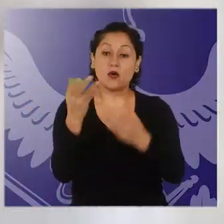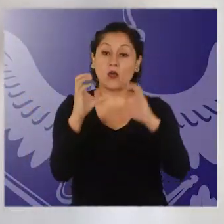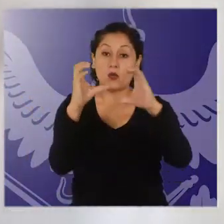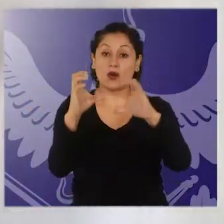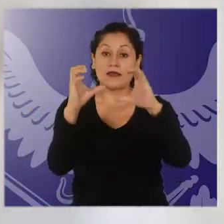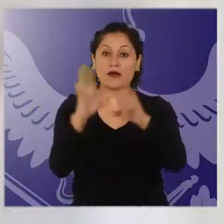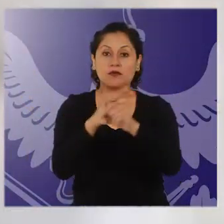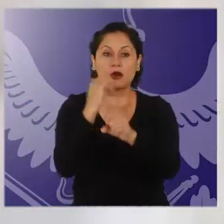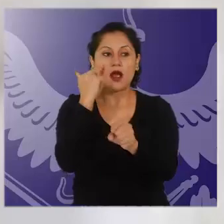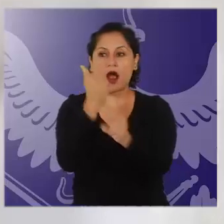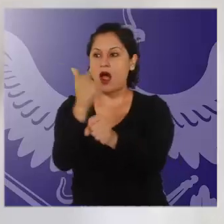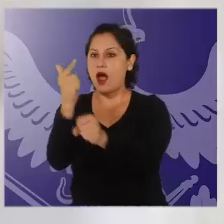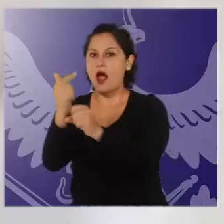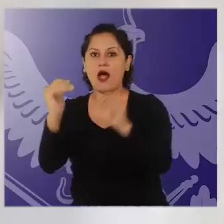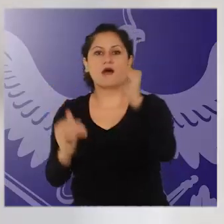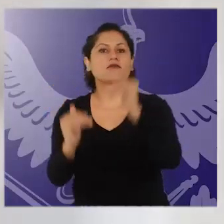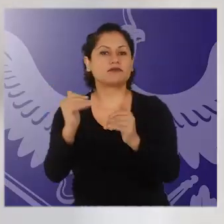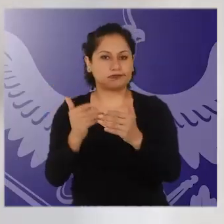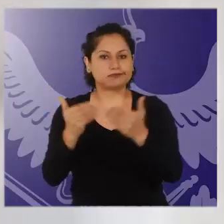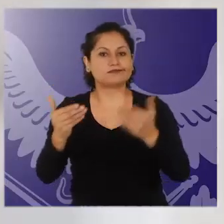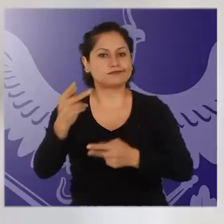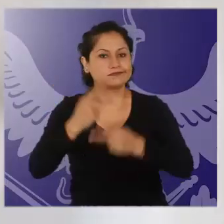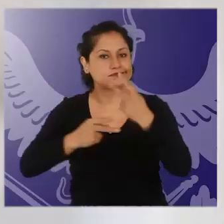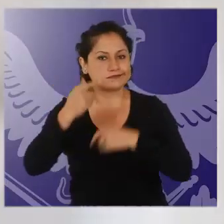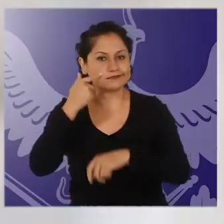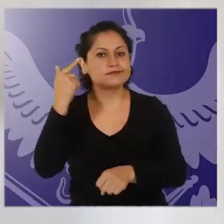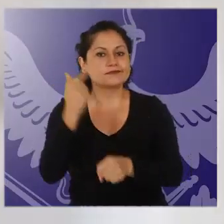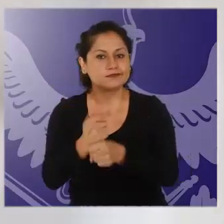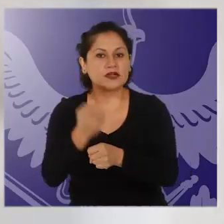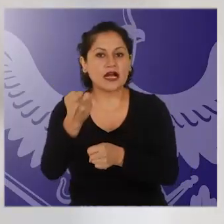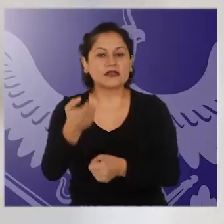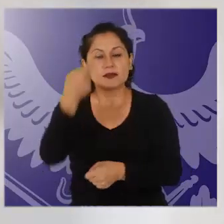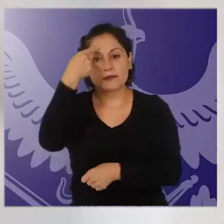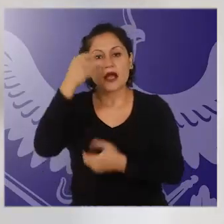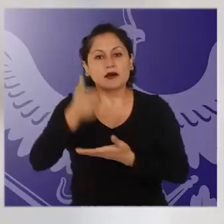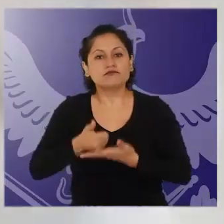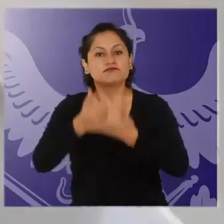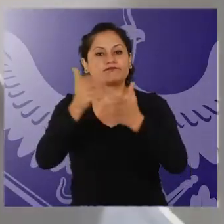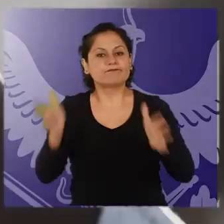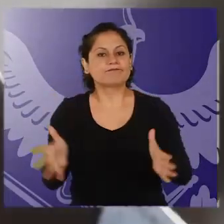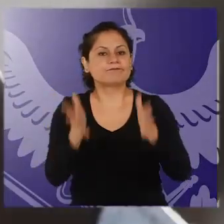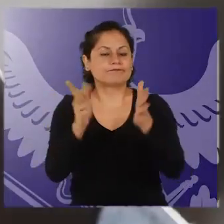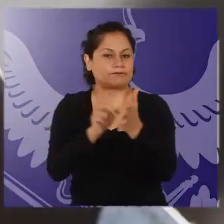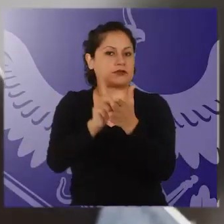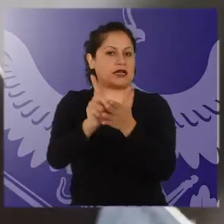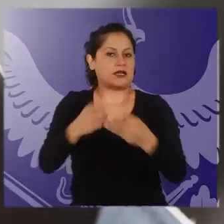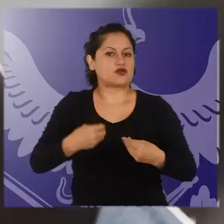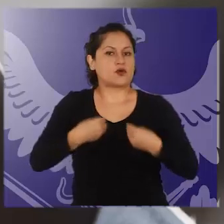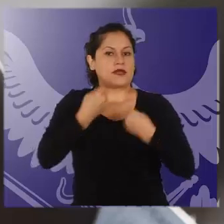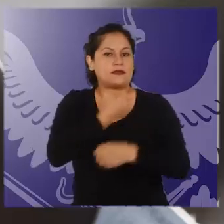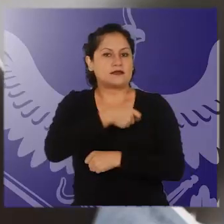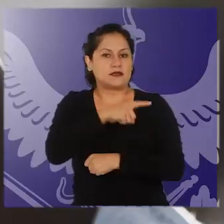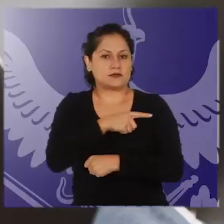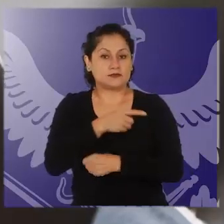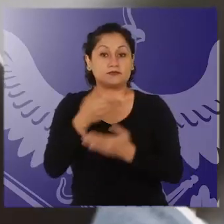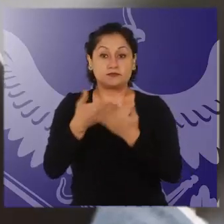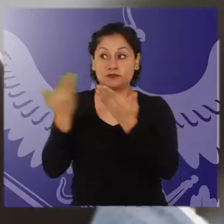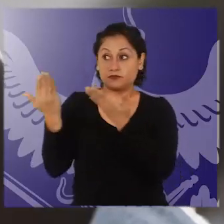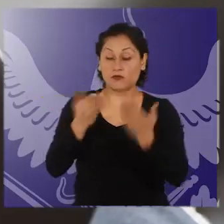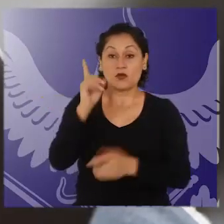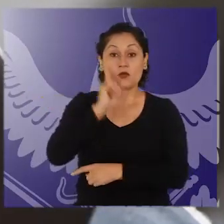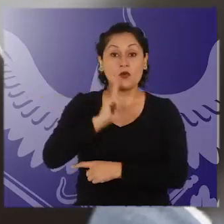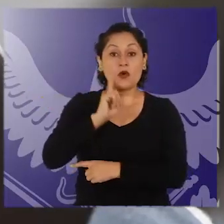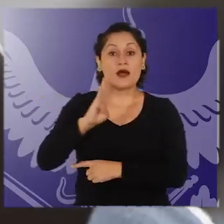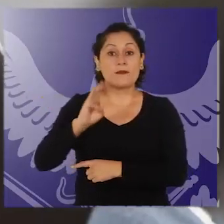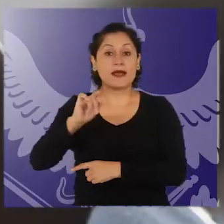las desigualdades flagrantes que el virus está sacando a flote, poniendo en el centro los derechos a la vida y a la